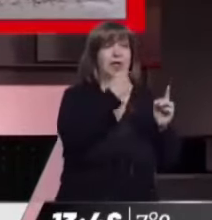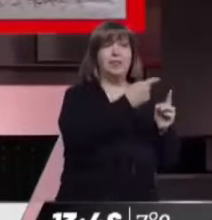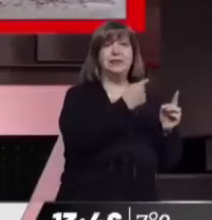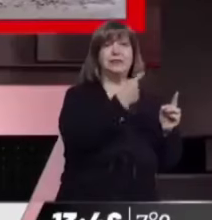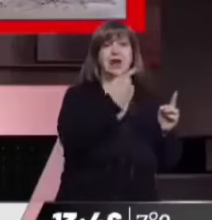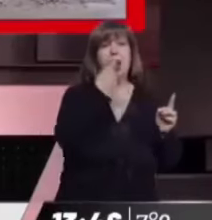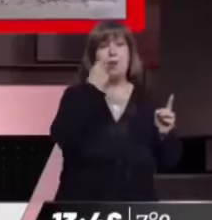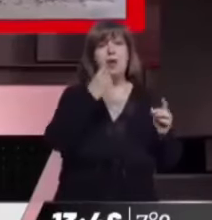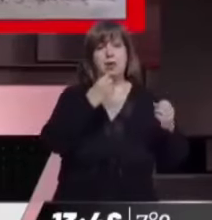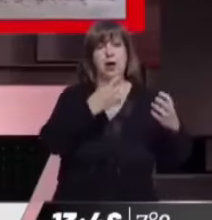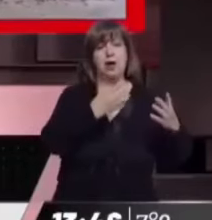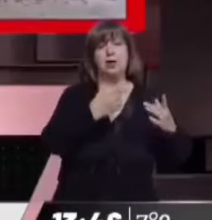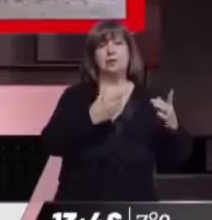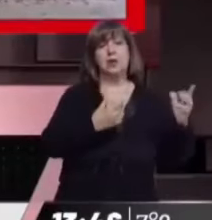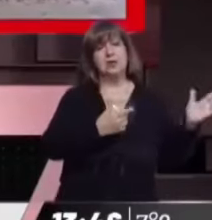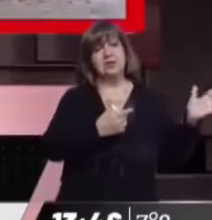detenido,